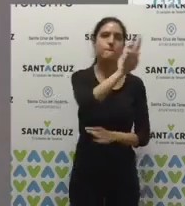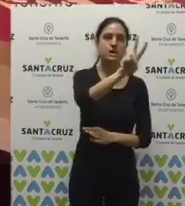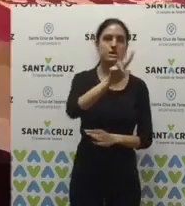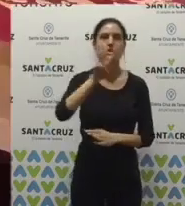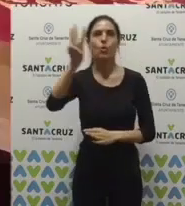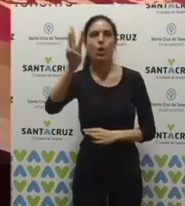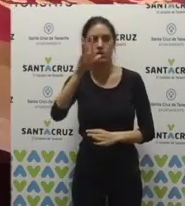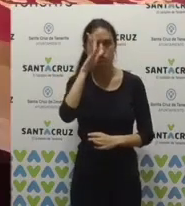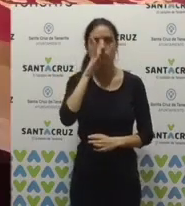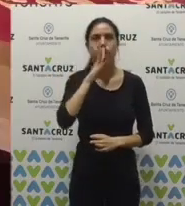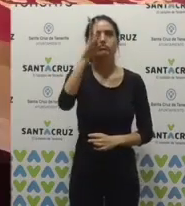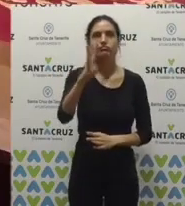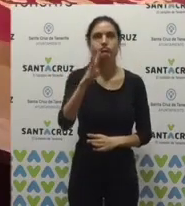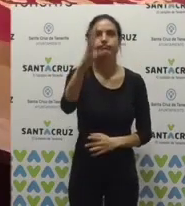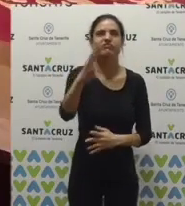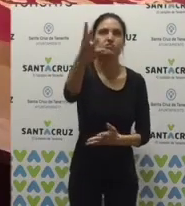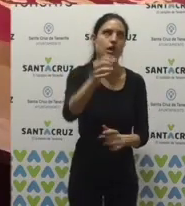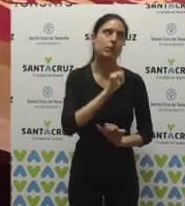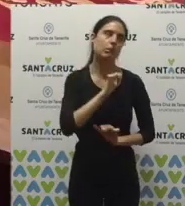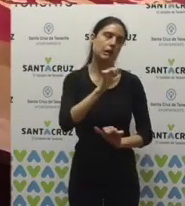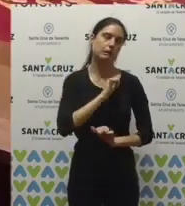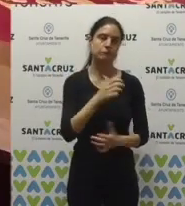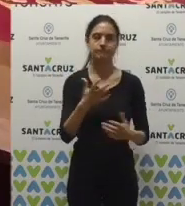a la larga